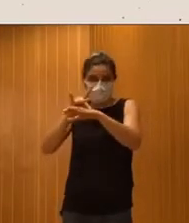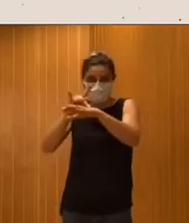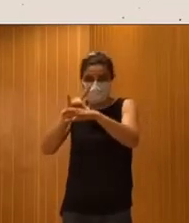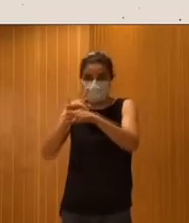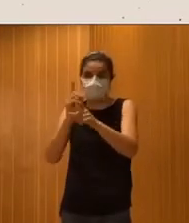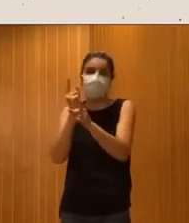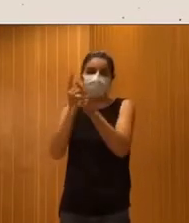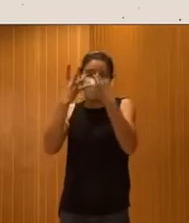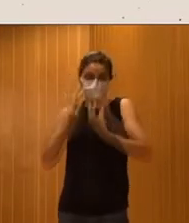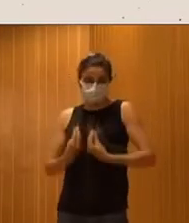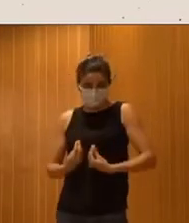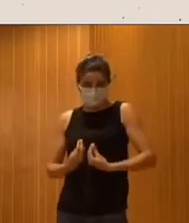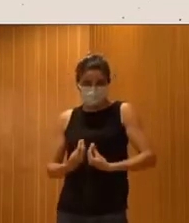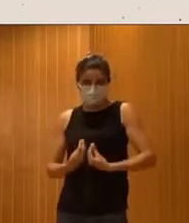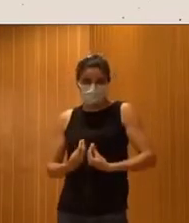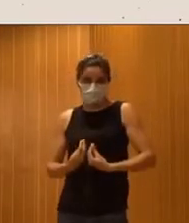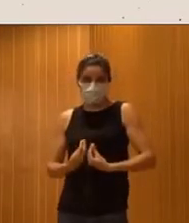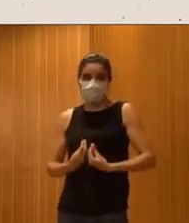ellas en antidepresivos,